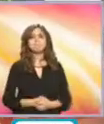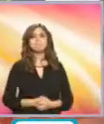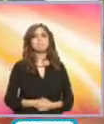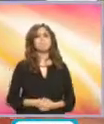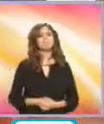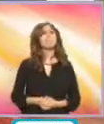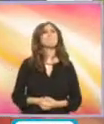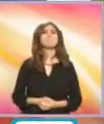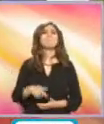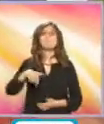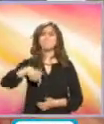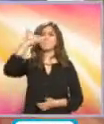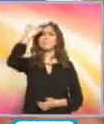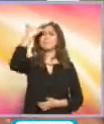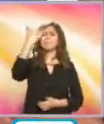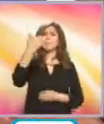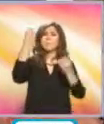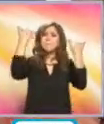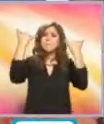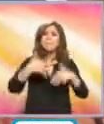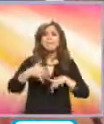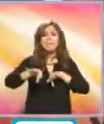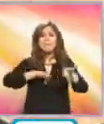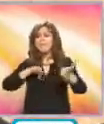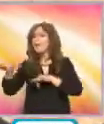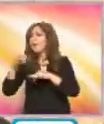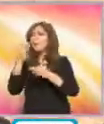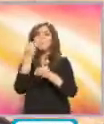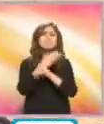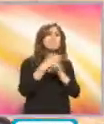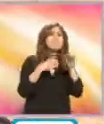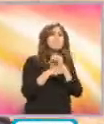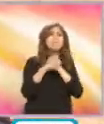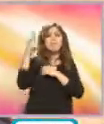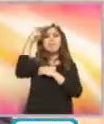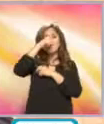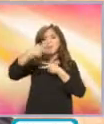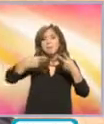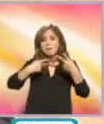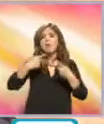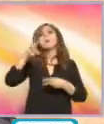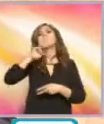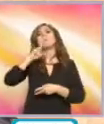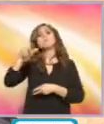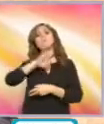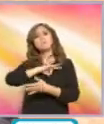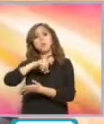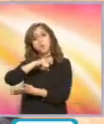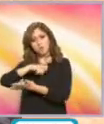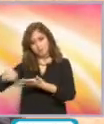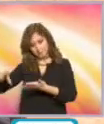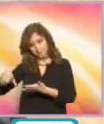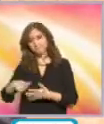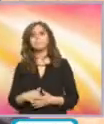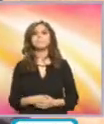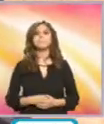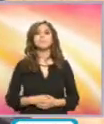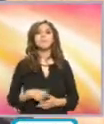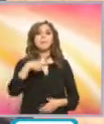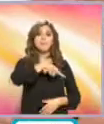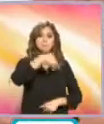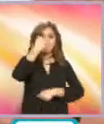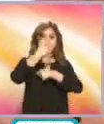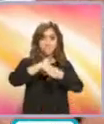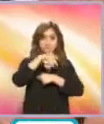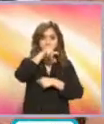entre más nos podamos ayudar, sí, claro. es conveniente. Es mejor. Ok, vamos a sellar aquí nuestro pollo y en lo que esto se va sellando me paso del otro